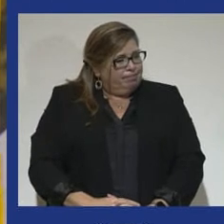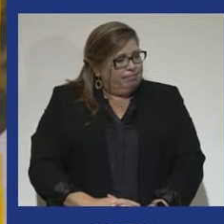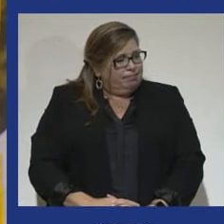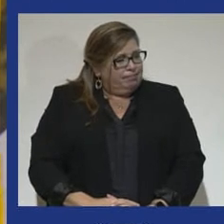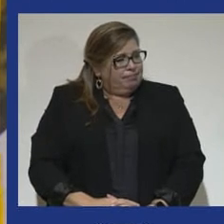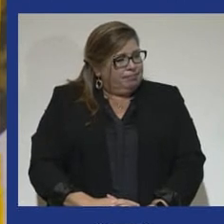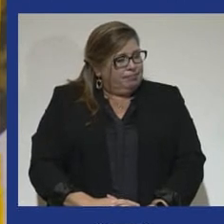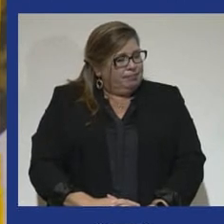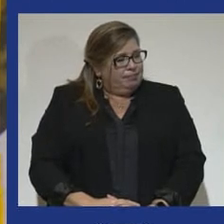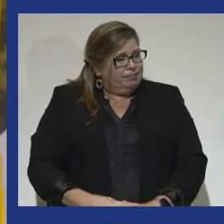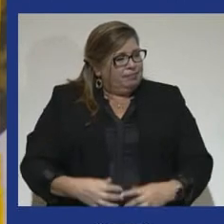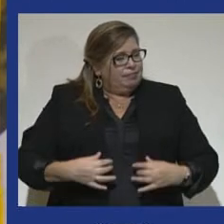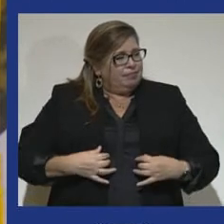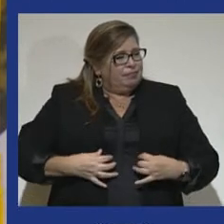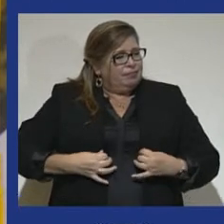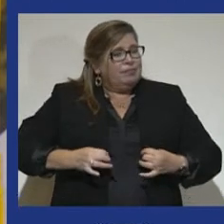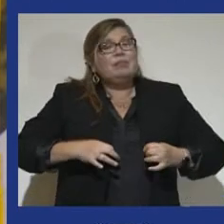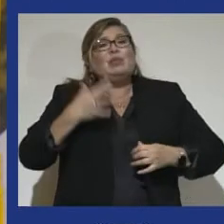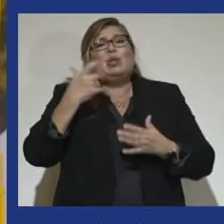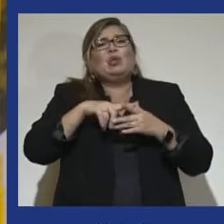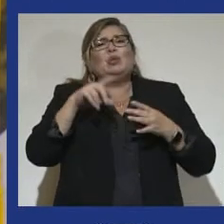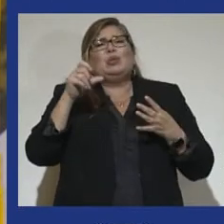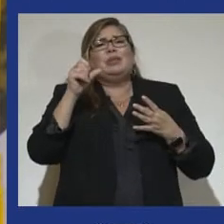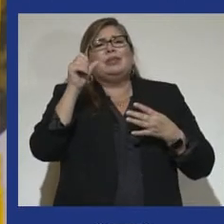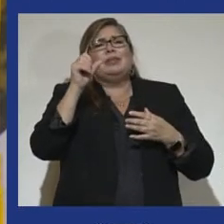hacer preguntas en